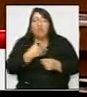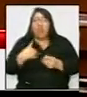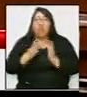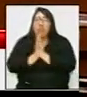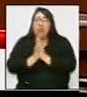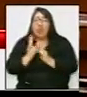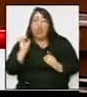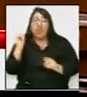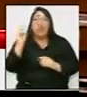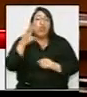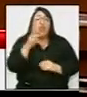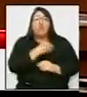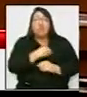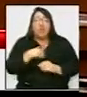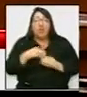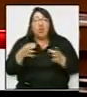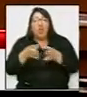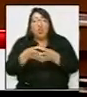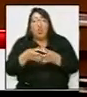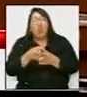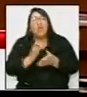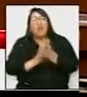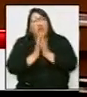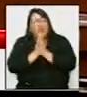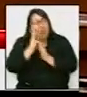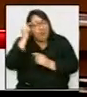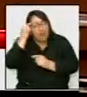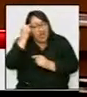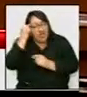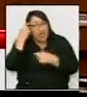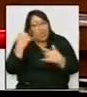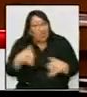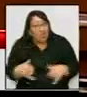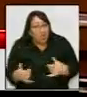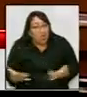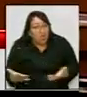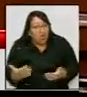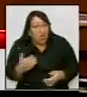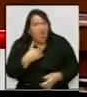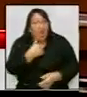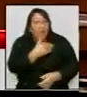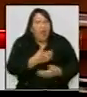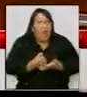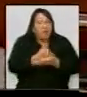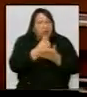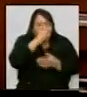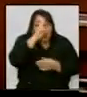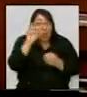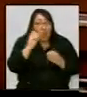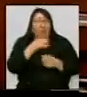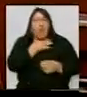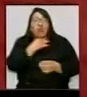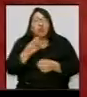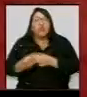dirijo a cada uno de los miembros de Fuerza Popular. ¿Qué reflexiones si están jugando a favor del país o a favor de la corrupción?